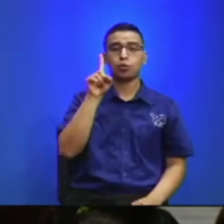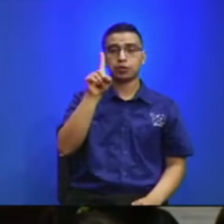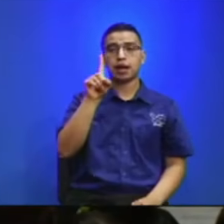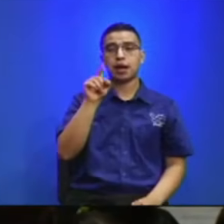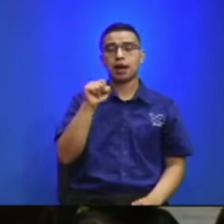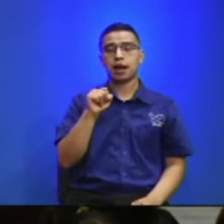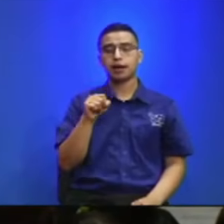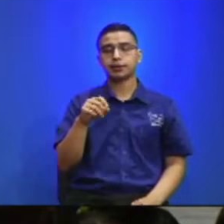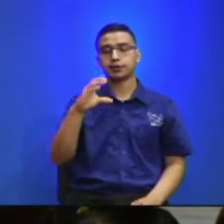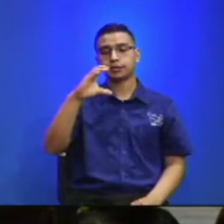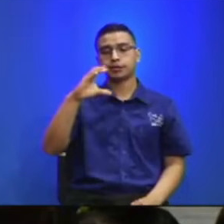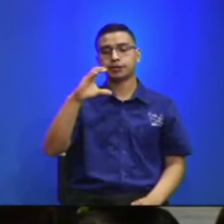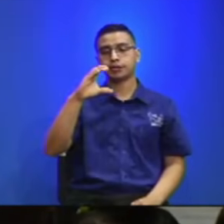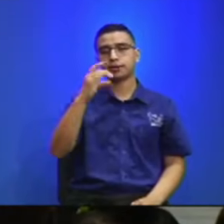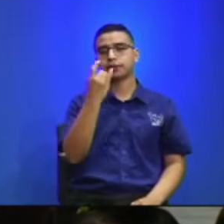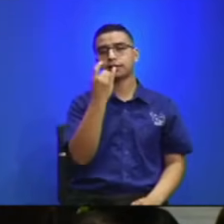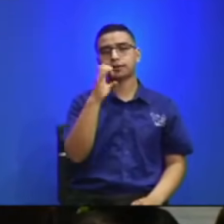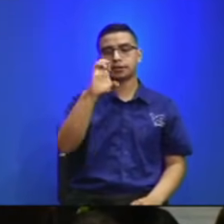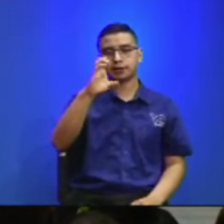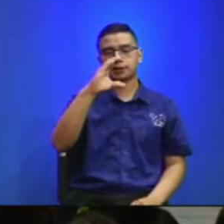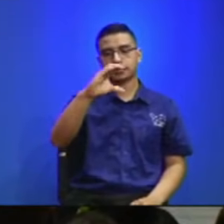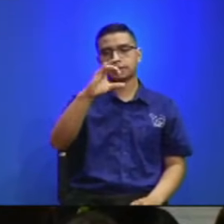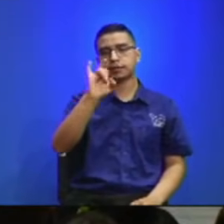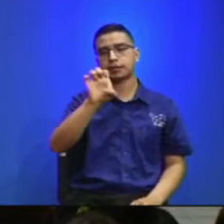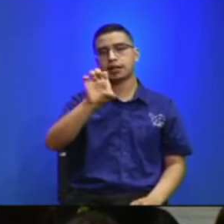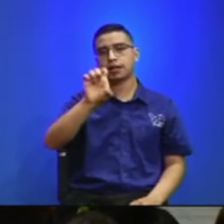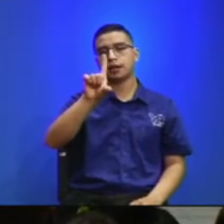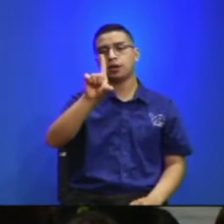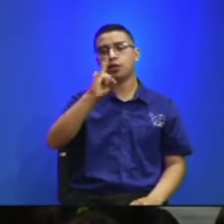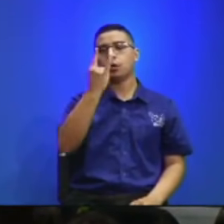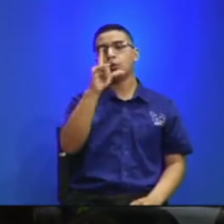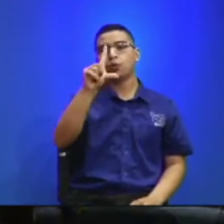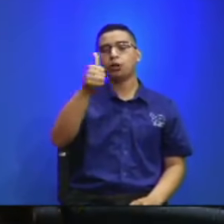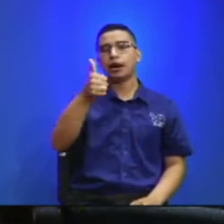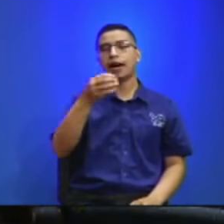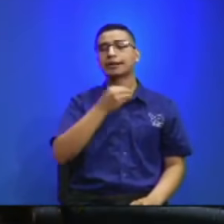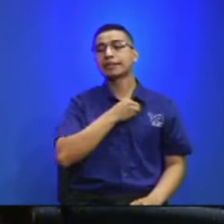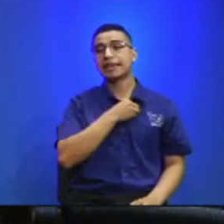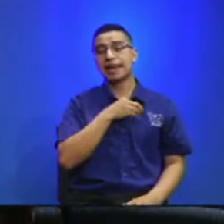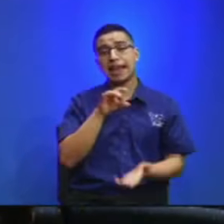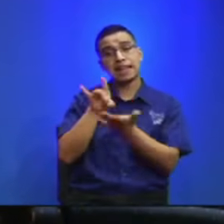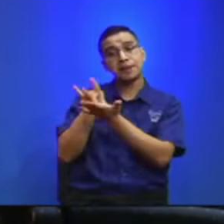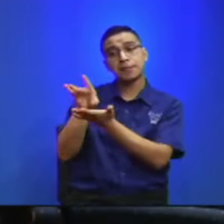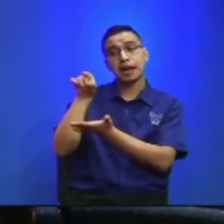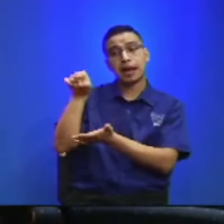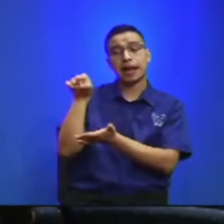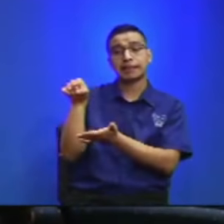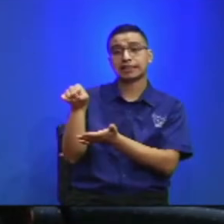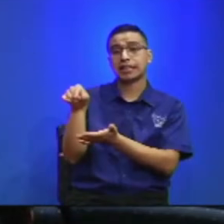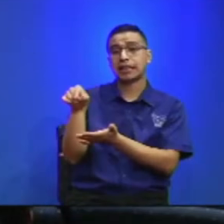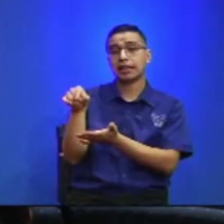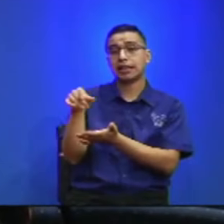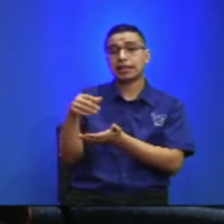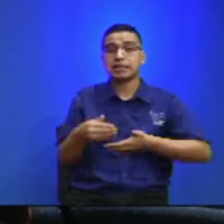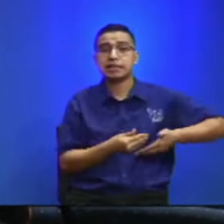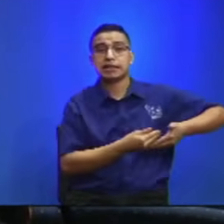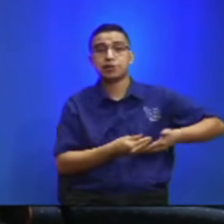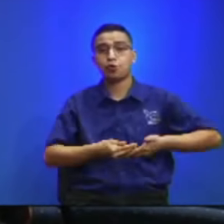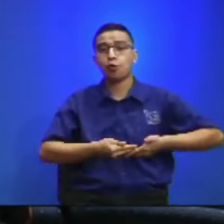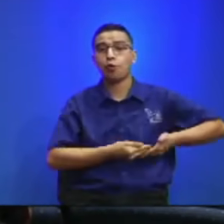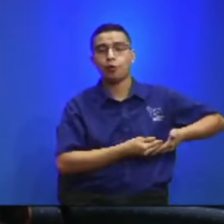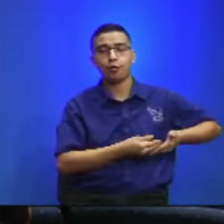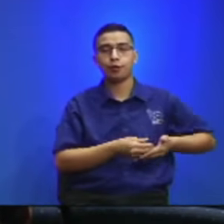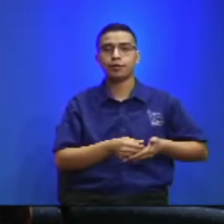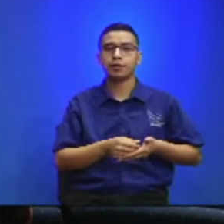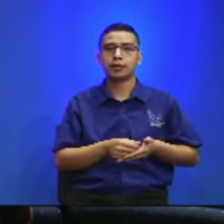extraño que es el bebé entonces como lo quiere saber empieza a vomitar perdón perdón